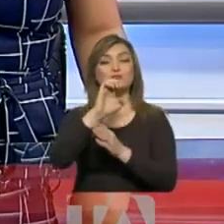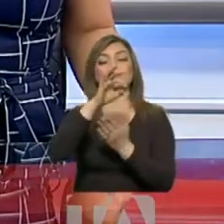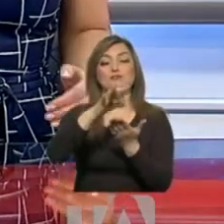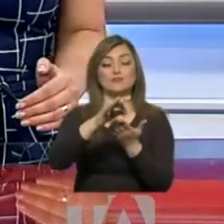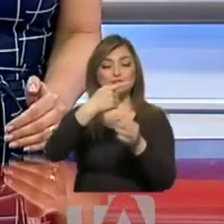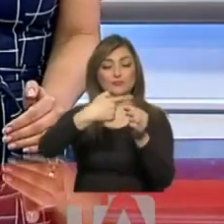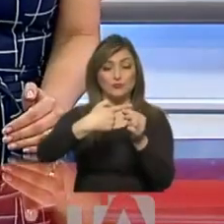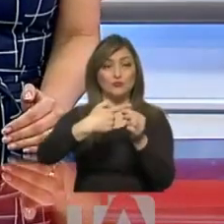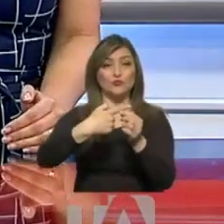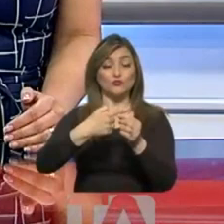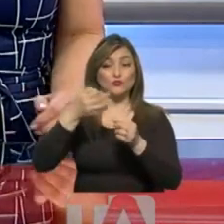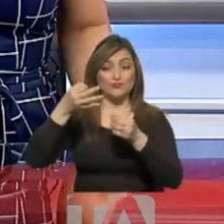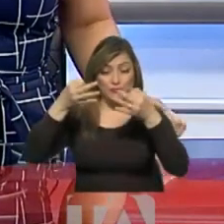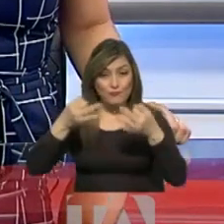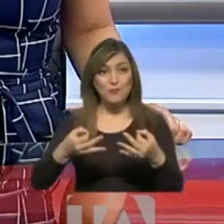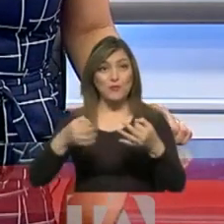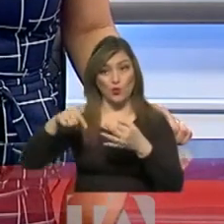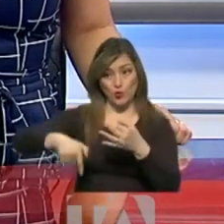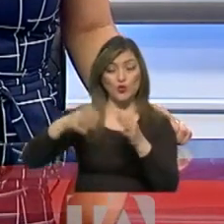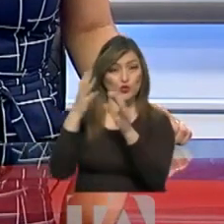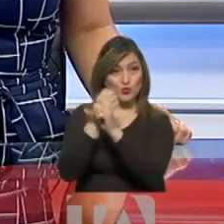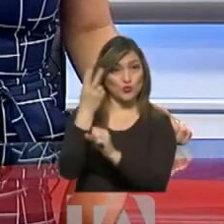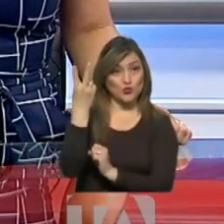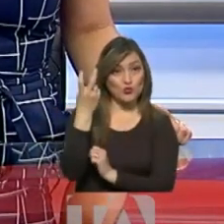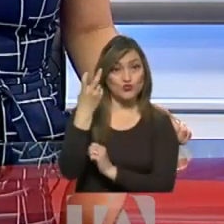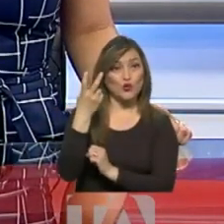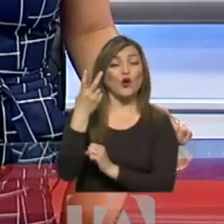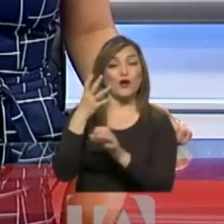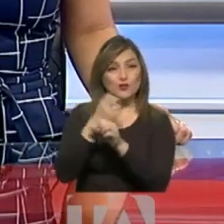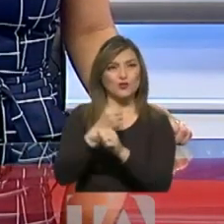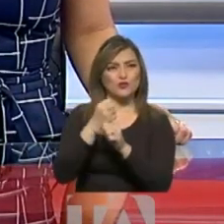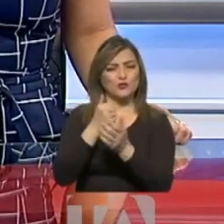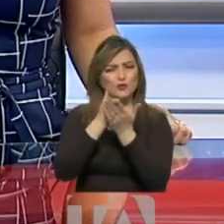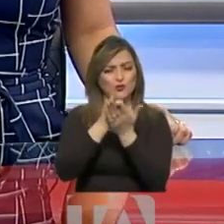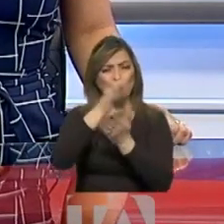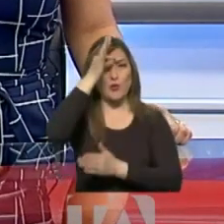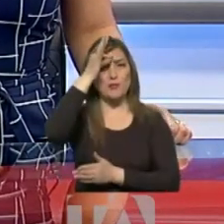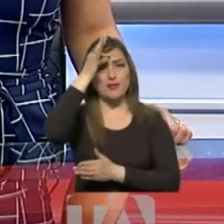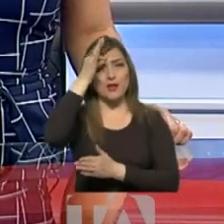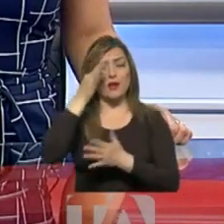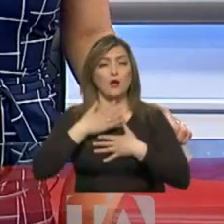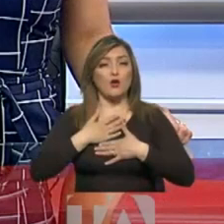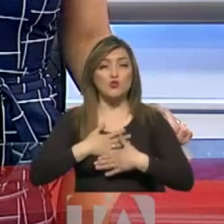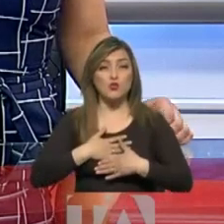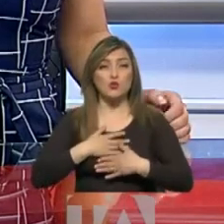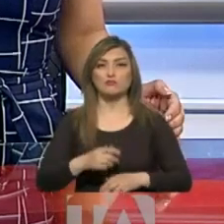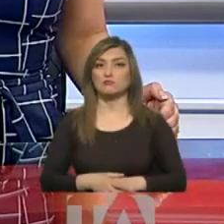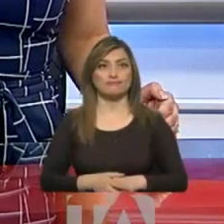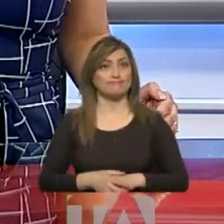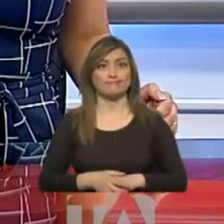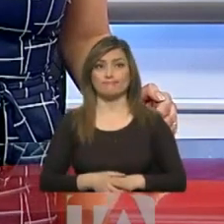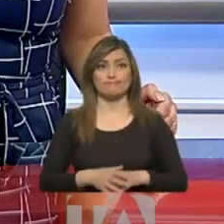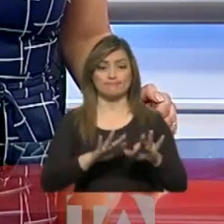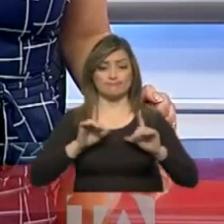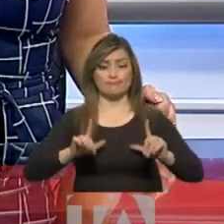de excepción, que terminó a la medianoche, no ayudó a oxigenar la situación de los hospitales. La Secretaría de Salud sostuvo que aún